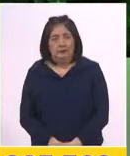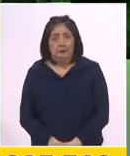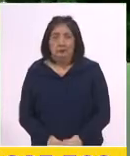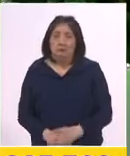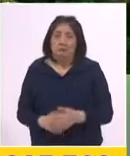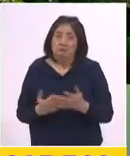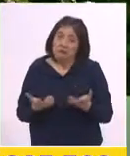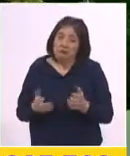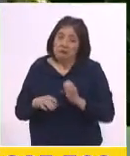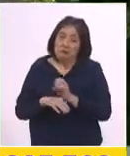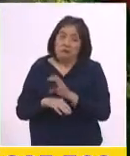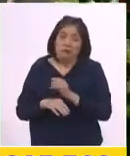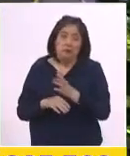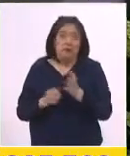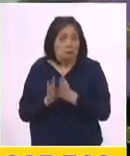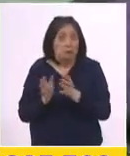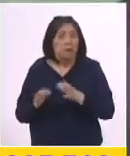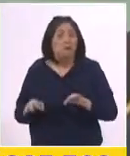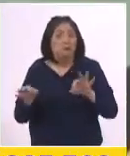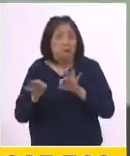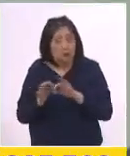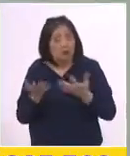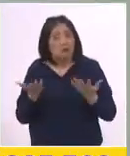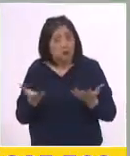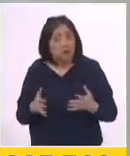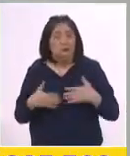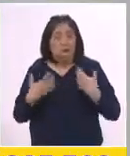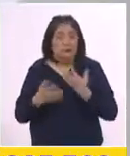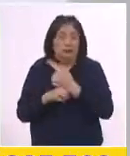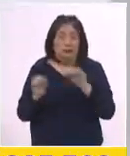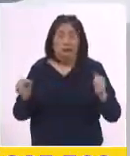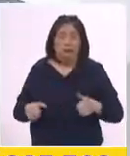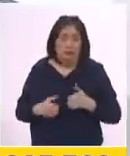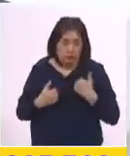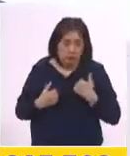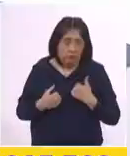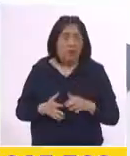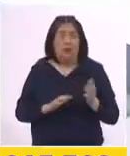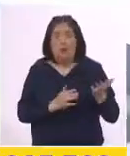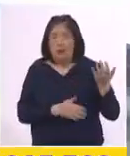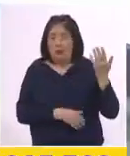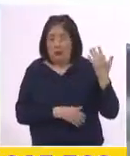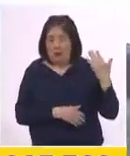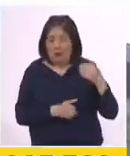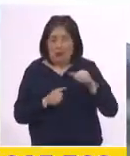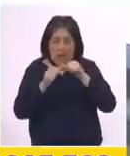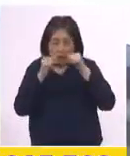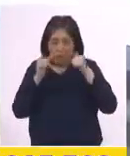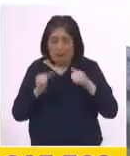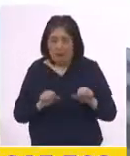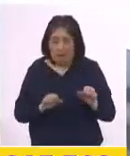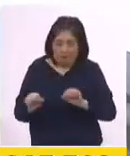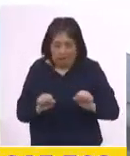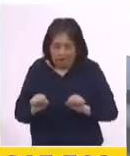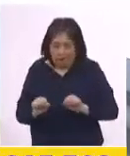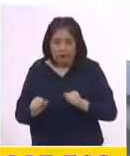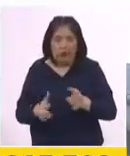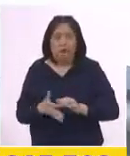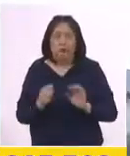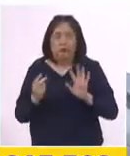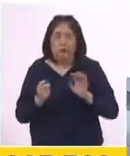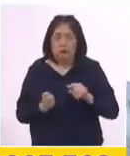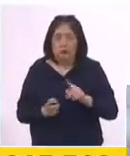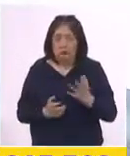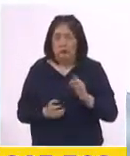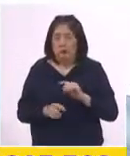Bueno, una recomendación valiosa que puede salvar la vida. Pero hablando del sismo que ocurrió en Amazonas de 7.5 horas